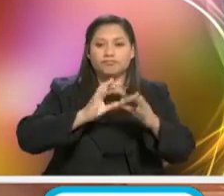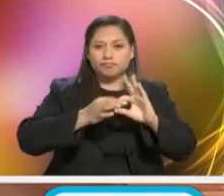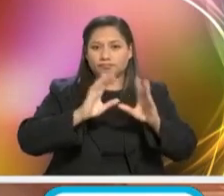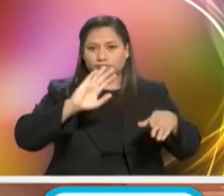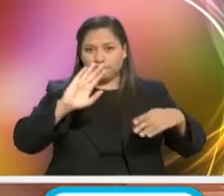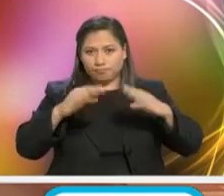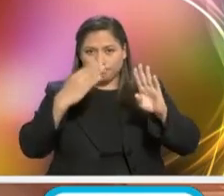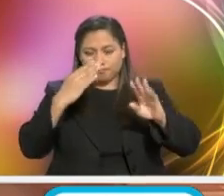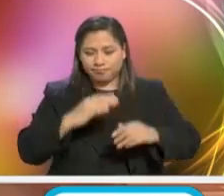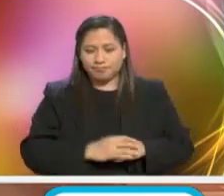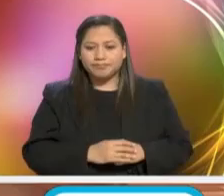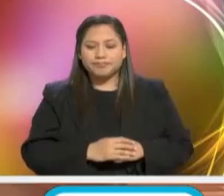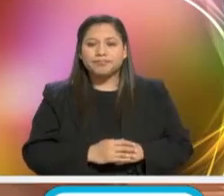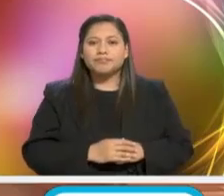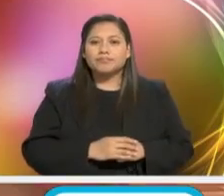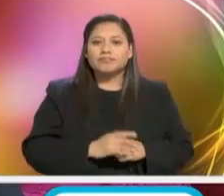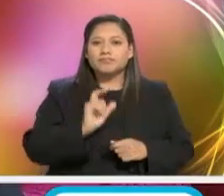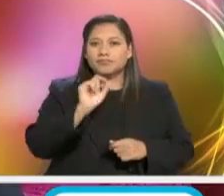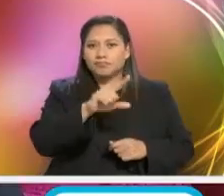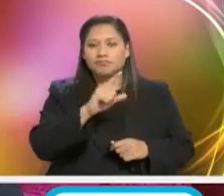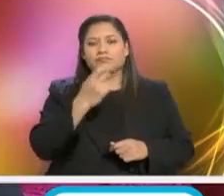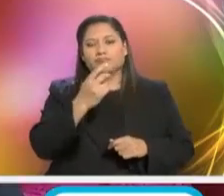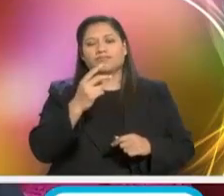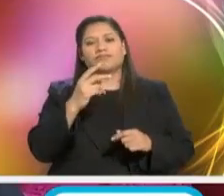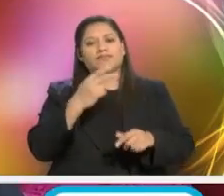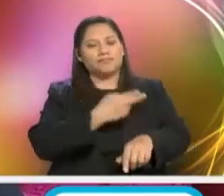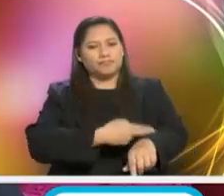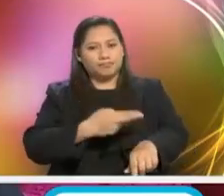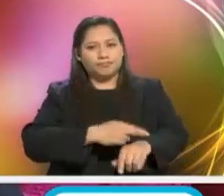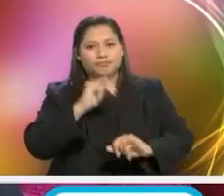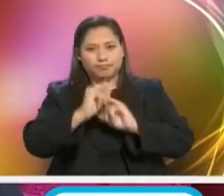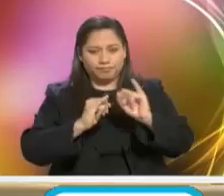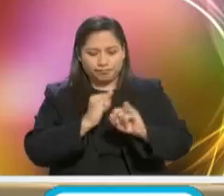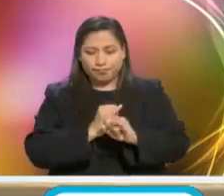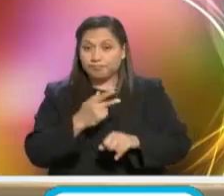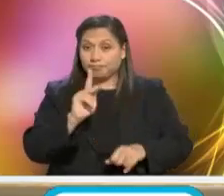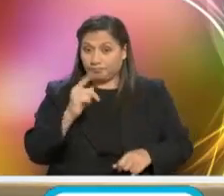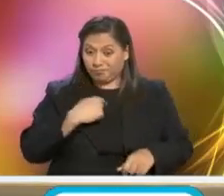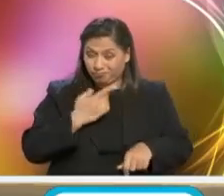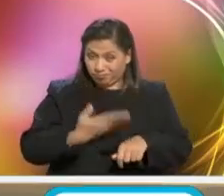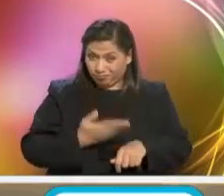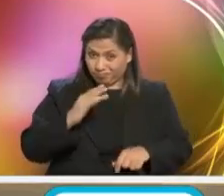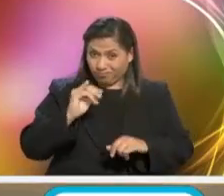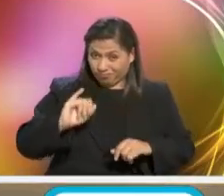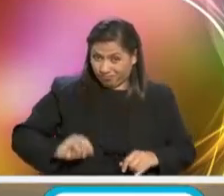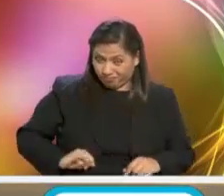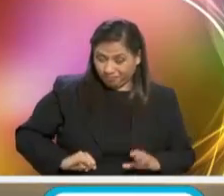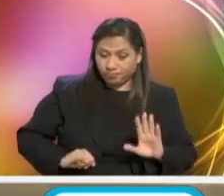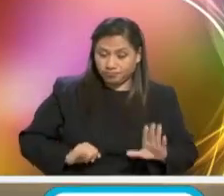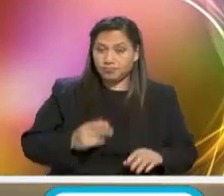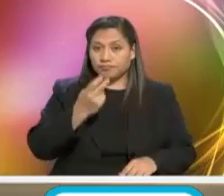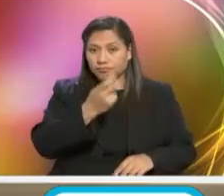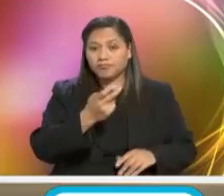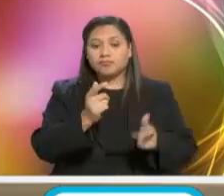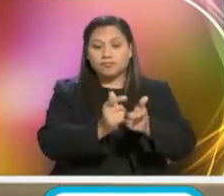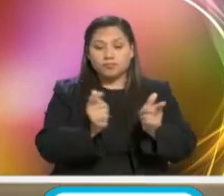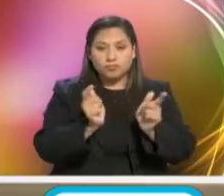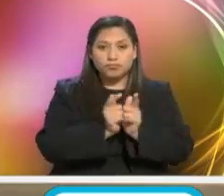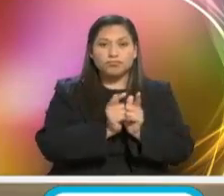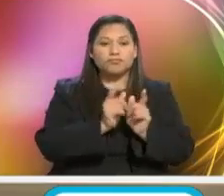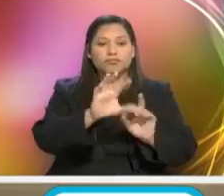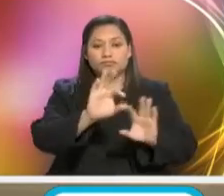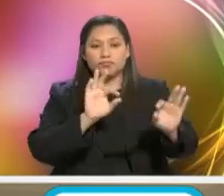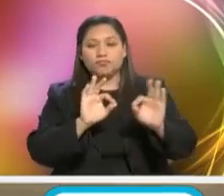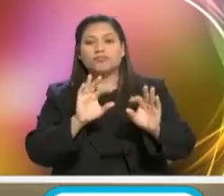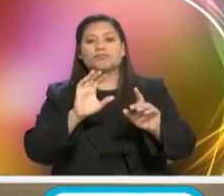un comité organizador de esta gesta internacional, ¿no? Pero a mí lo que me parece muy interesante es que este comité olímpico, pues bueno, yo